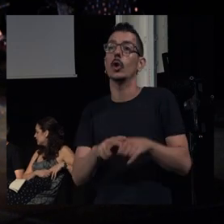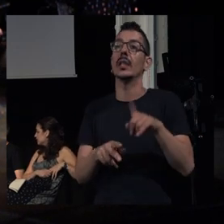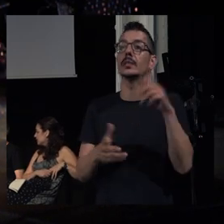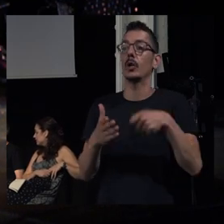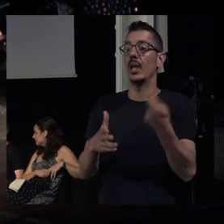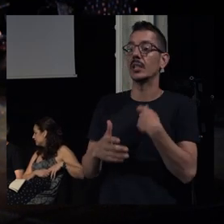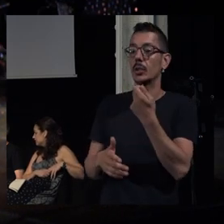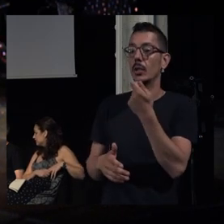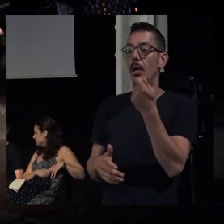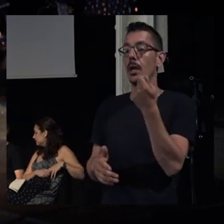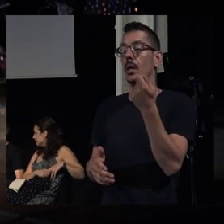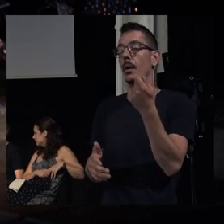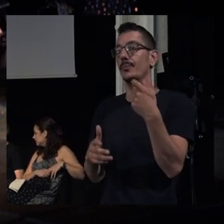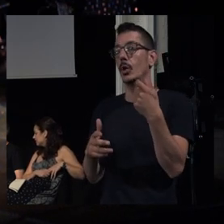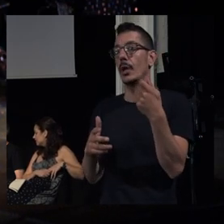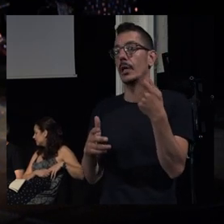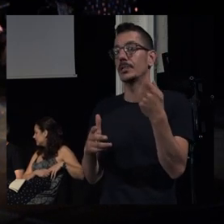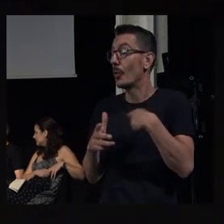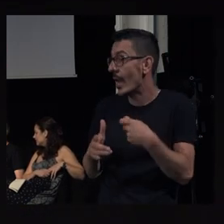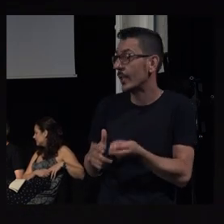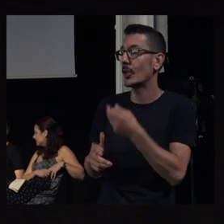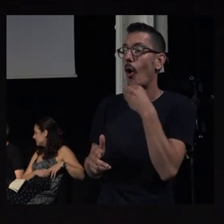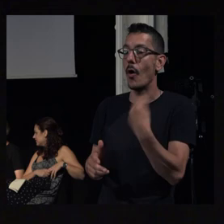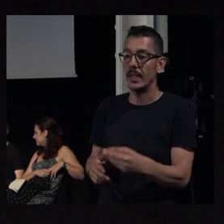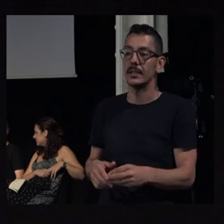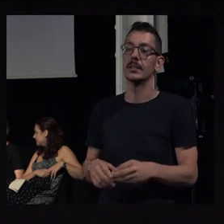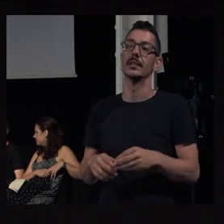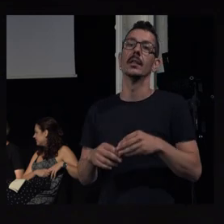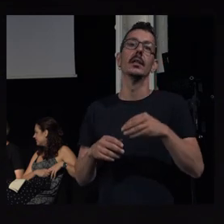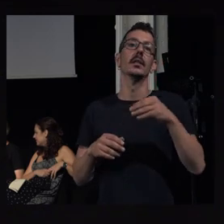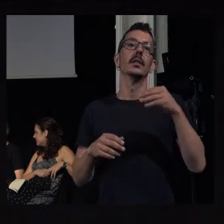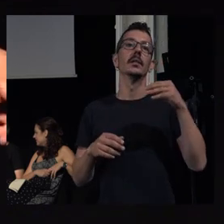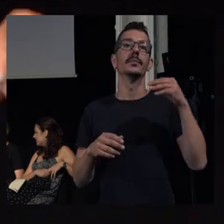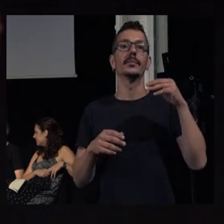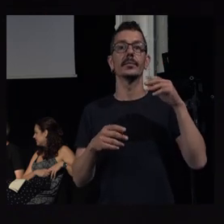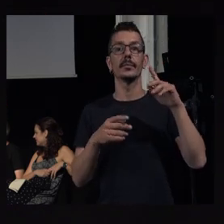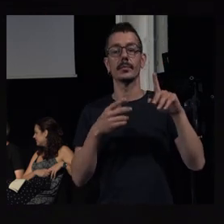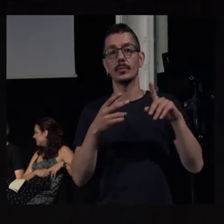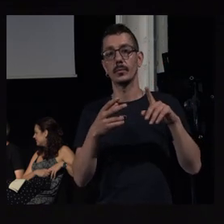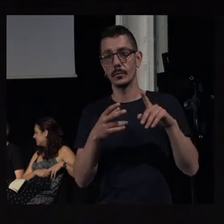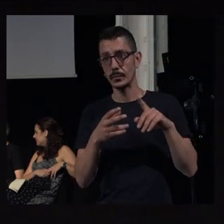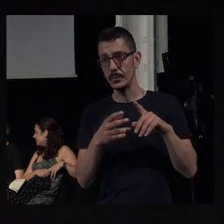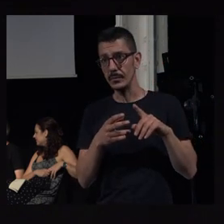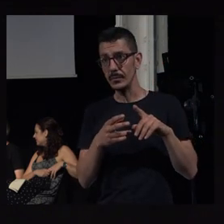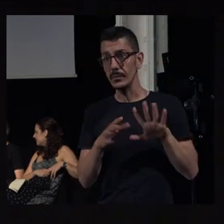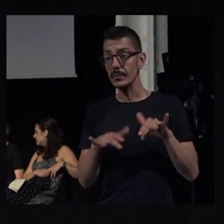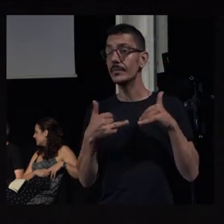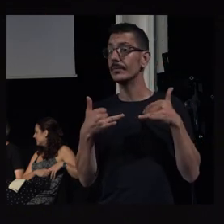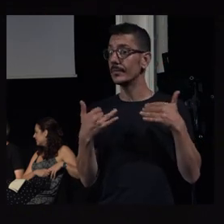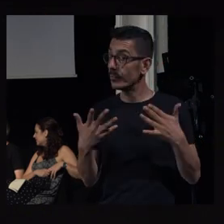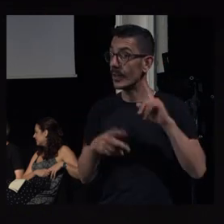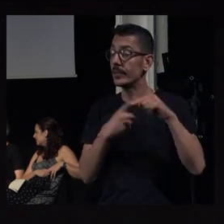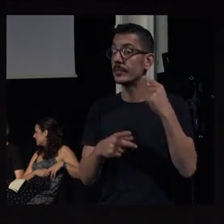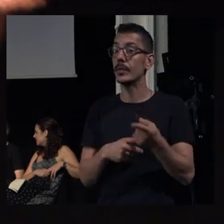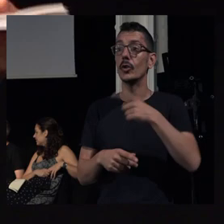cierto, con la alianza de las maricas, que nos metieron allí, que sacáramos pasta porque éramos pobres, y entonces nosotros lo que hacíamos